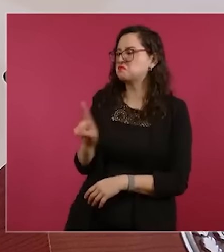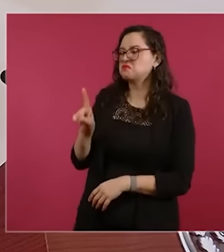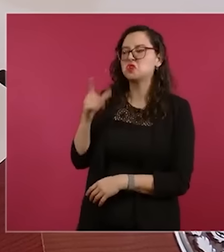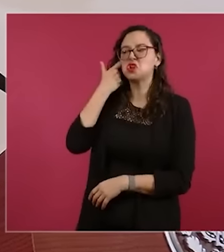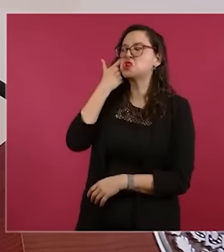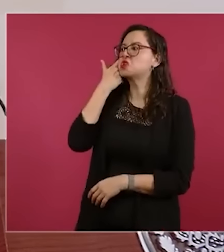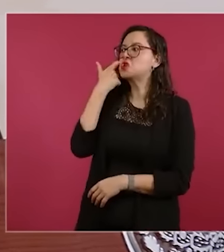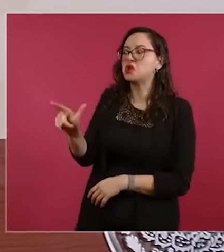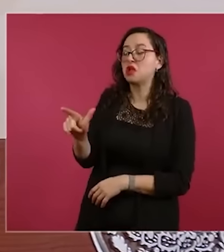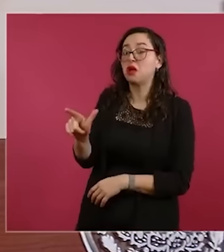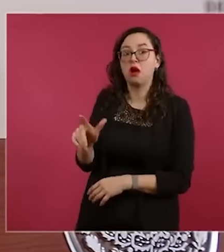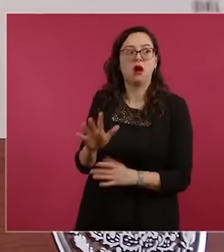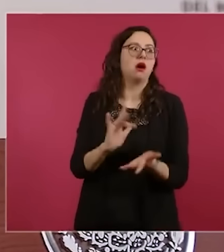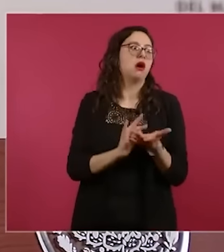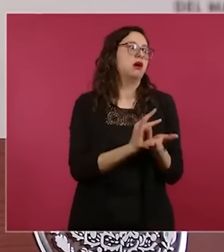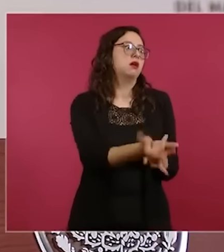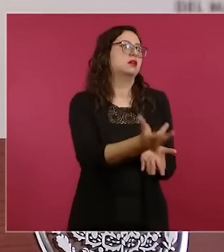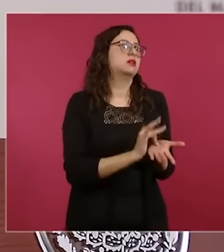pues Dios existe.